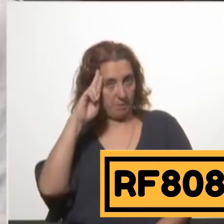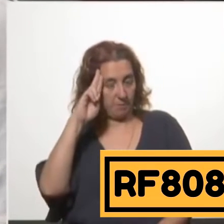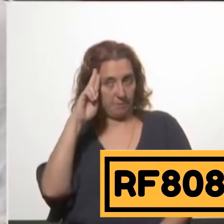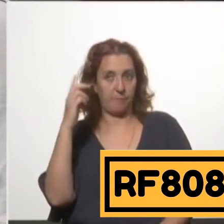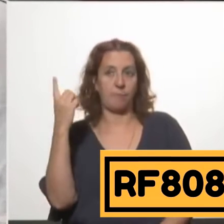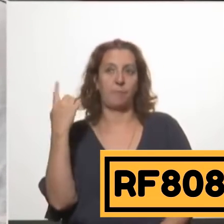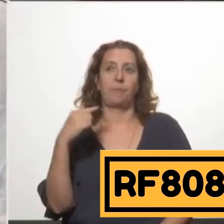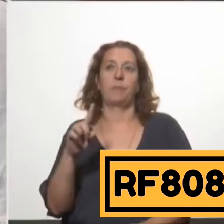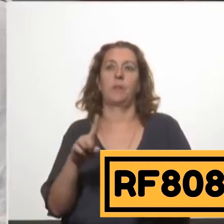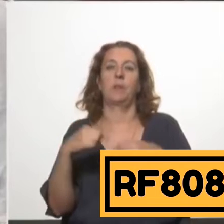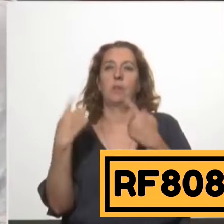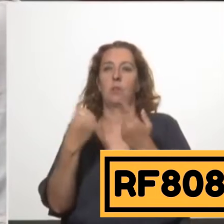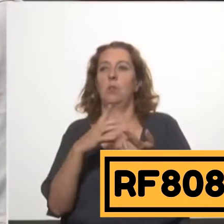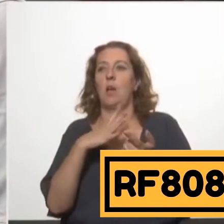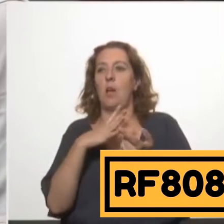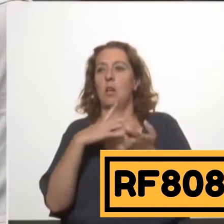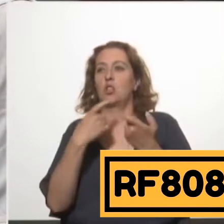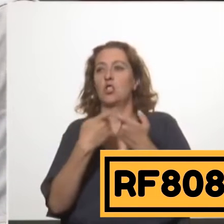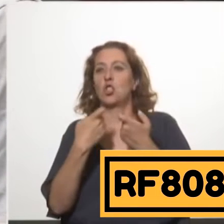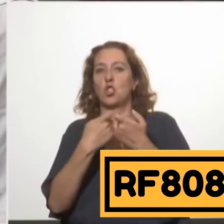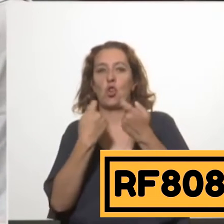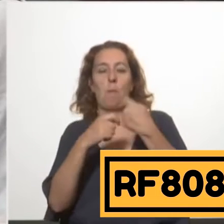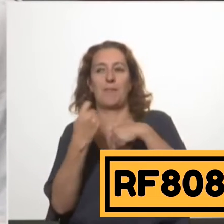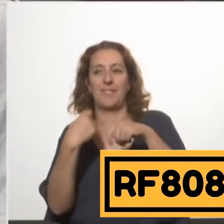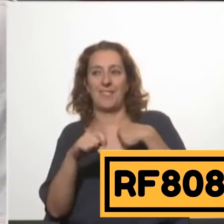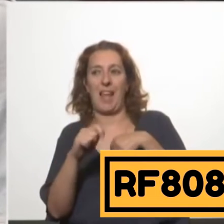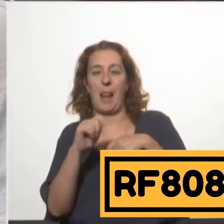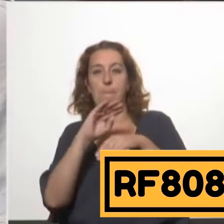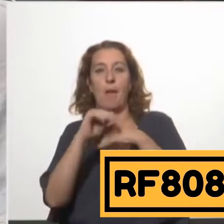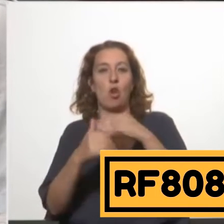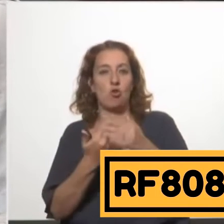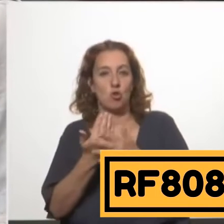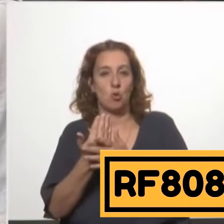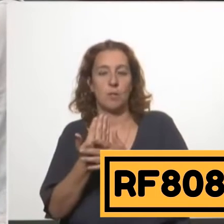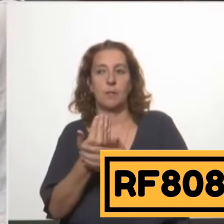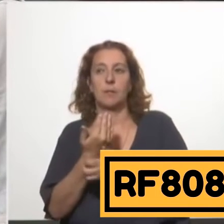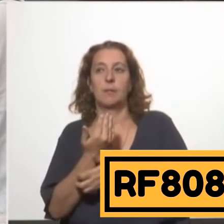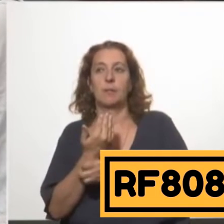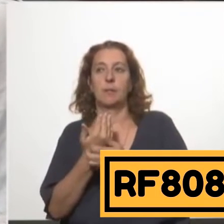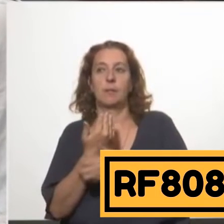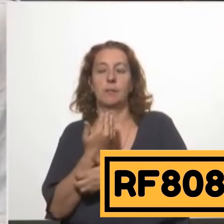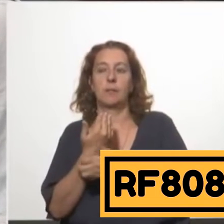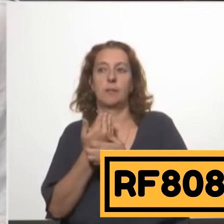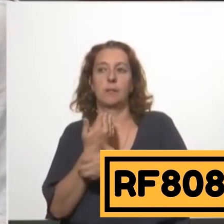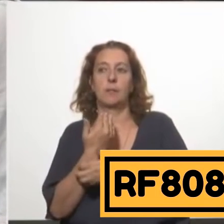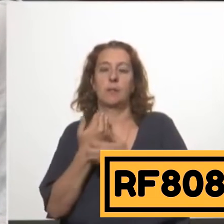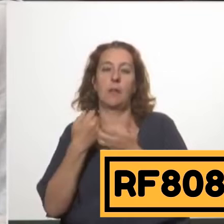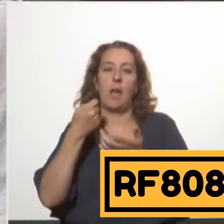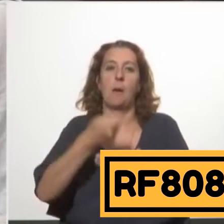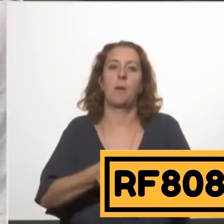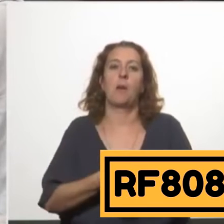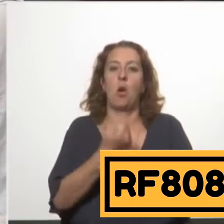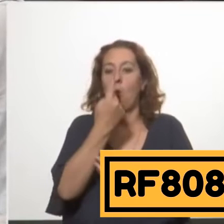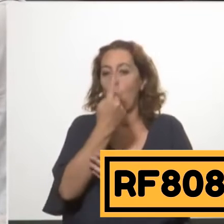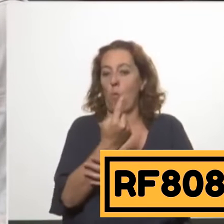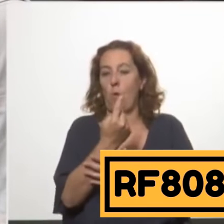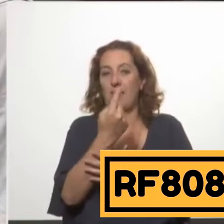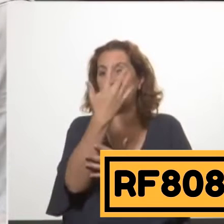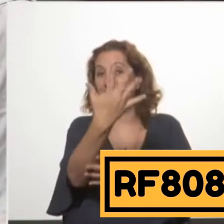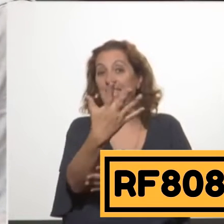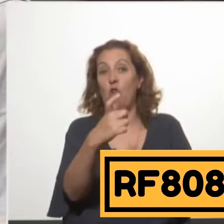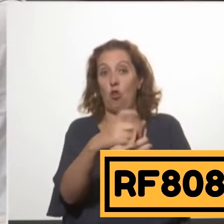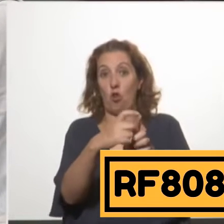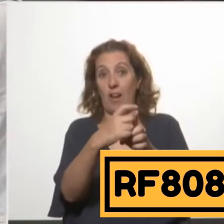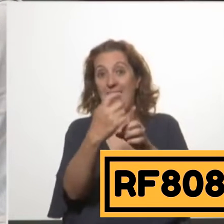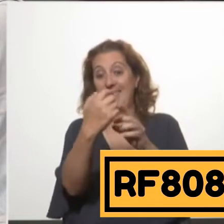Si nosotros tenemos un socio comercial, en este caso es el Mercosur, que aporta uno de cada $5 que ingresa a nuestra